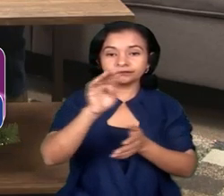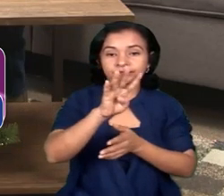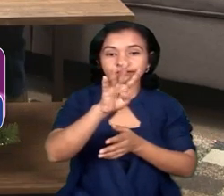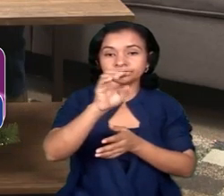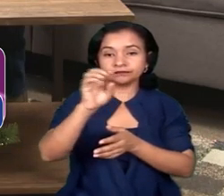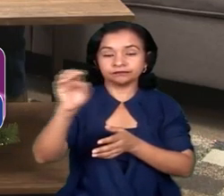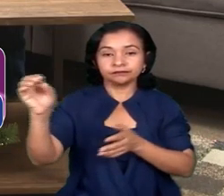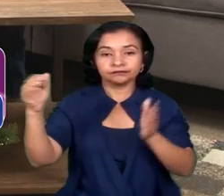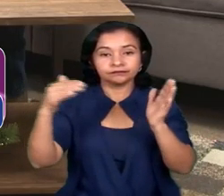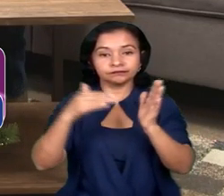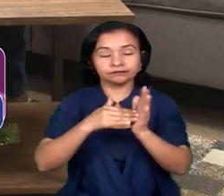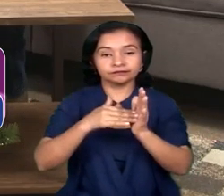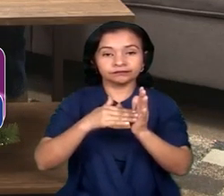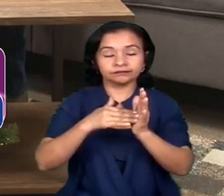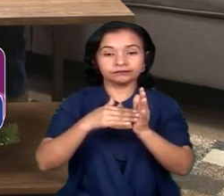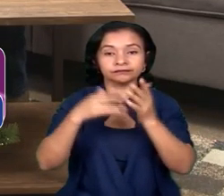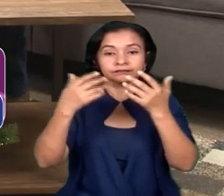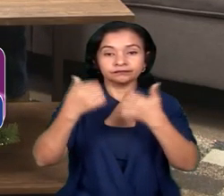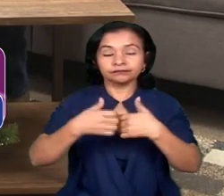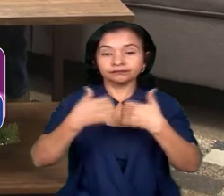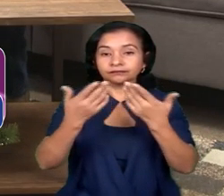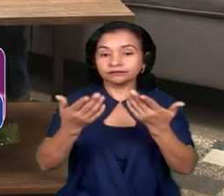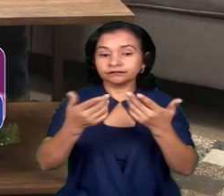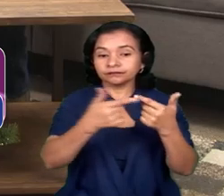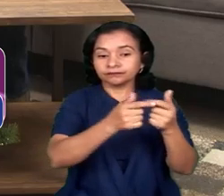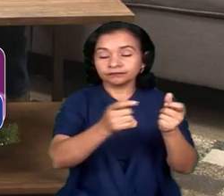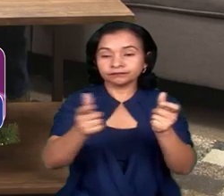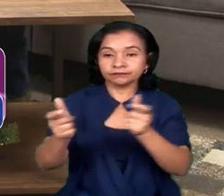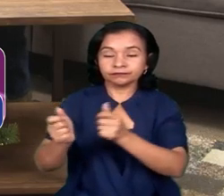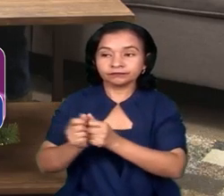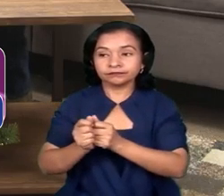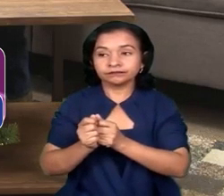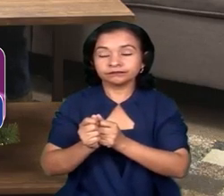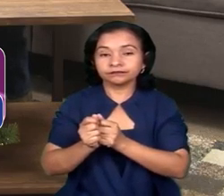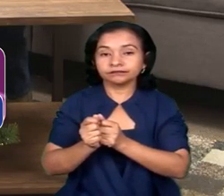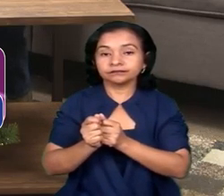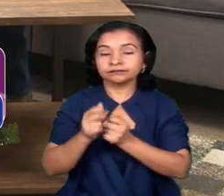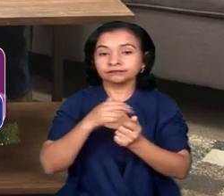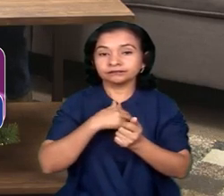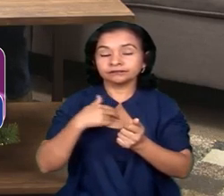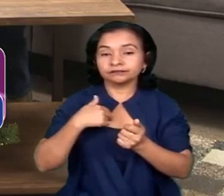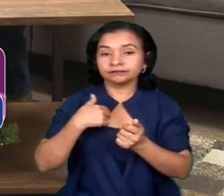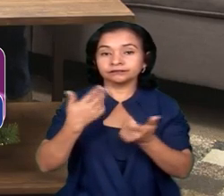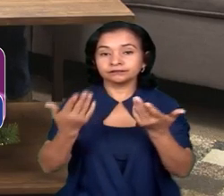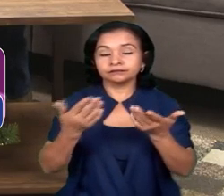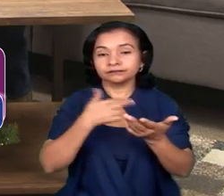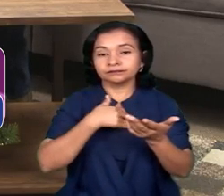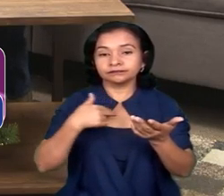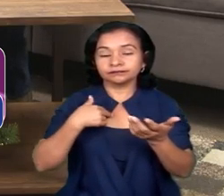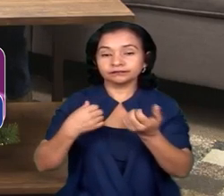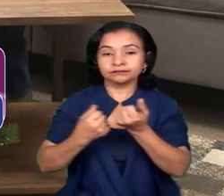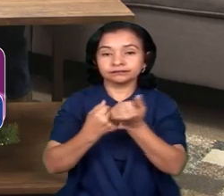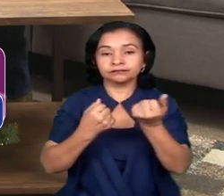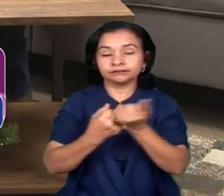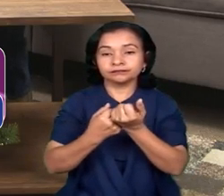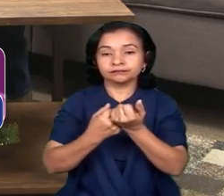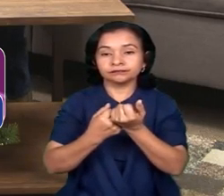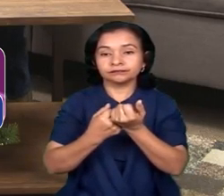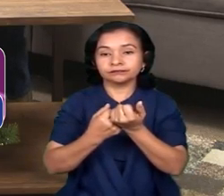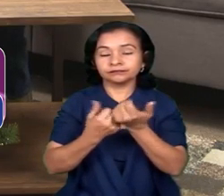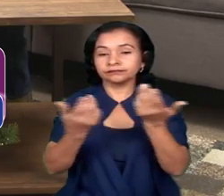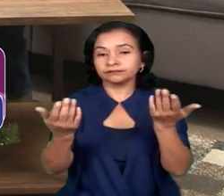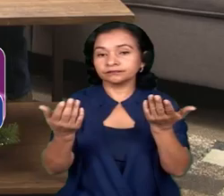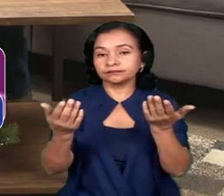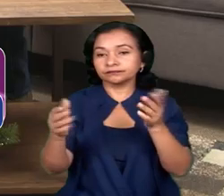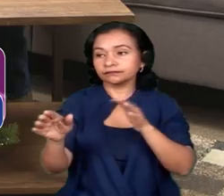mil empresas pequeñas, medianas, son los que vamos a sostener. Nosotros somos empresarios. No